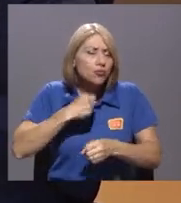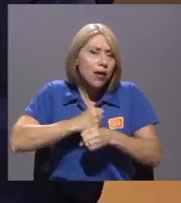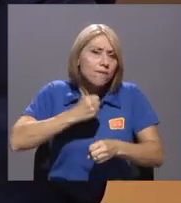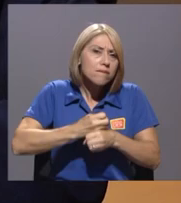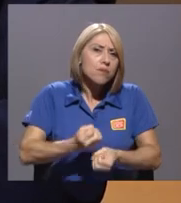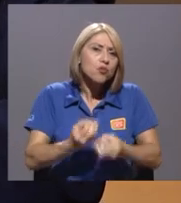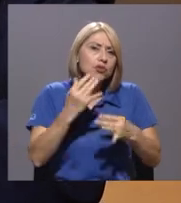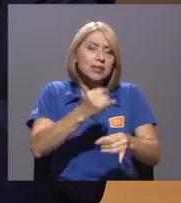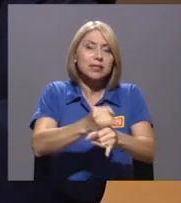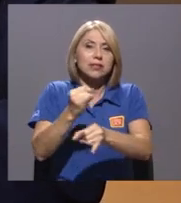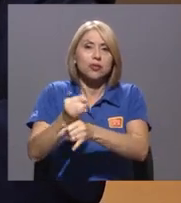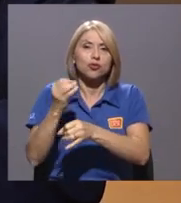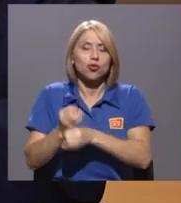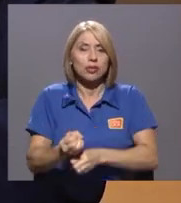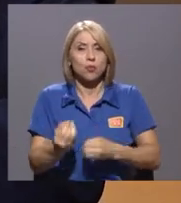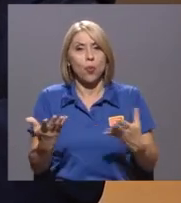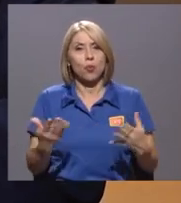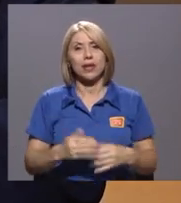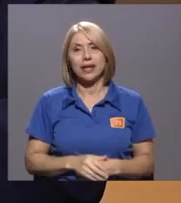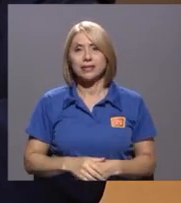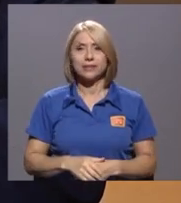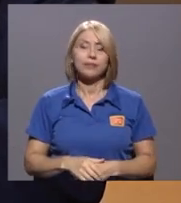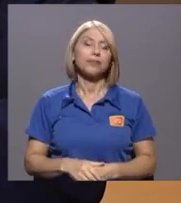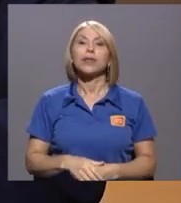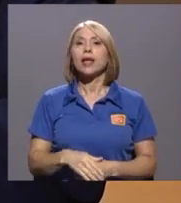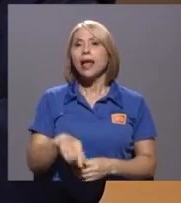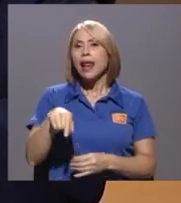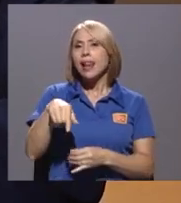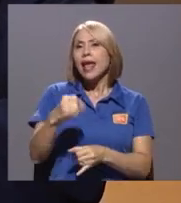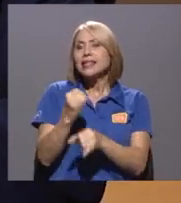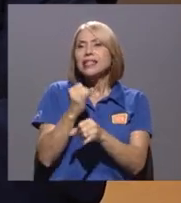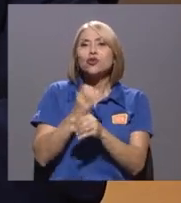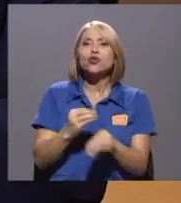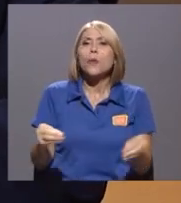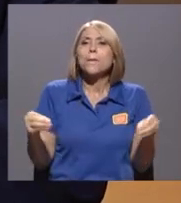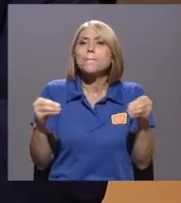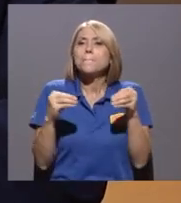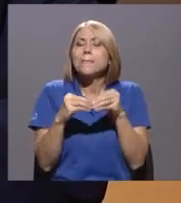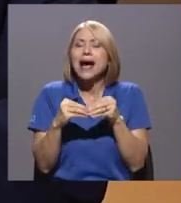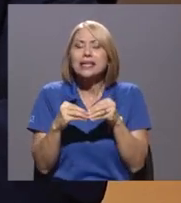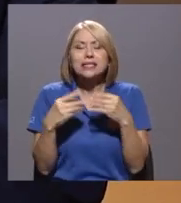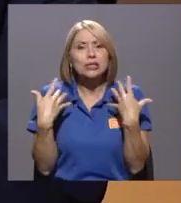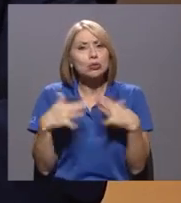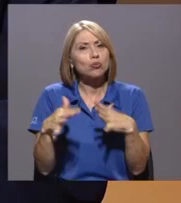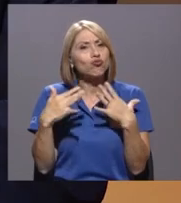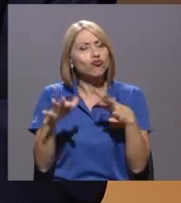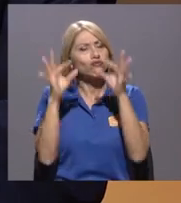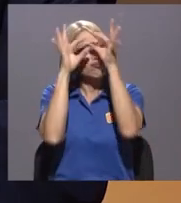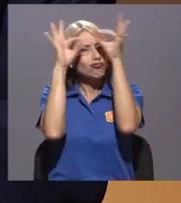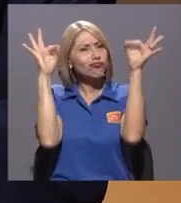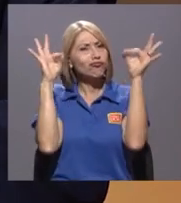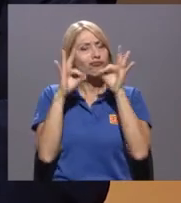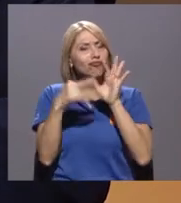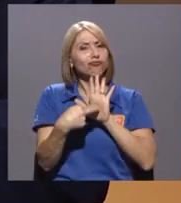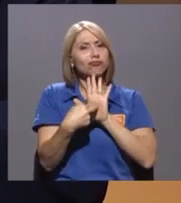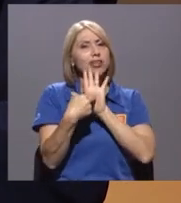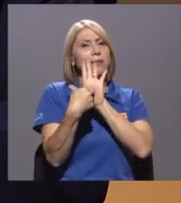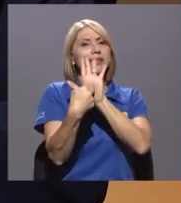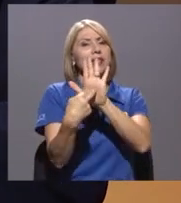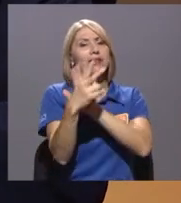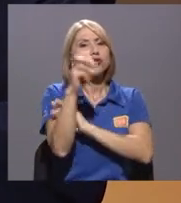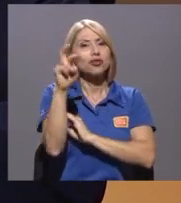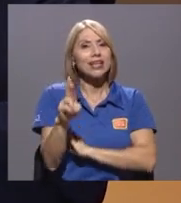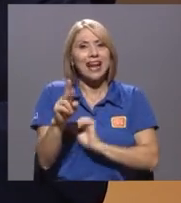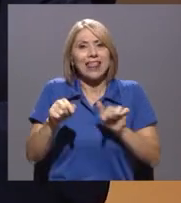como usted sabe la institución más representativa de lo que es la costa rica de hoy es el